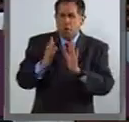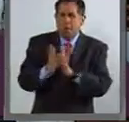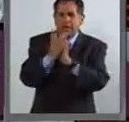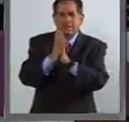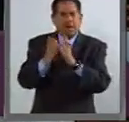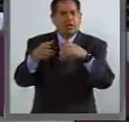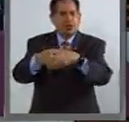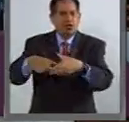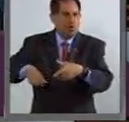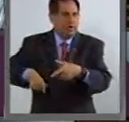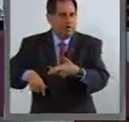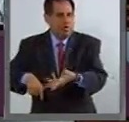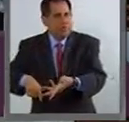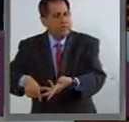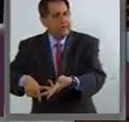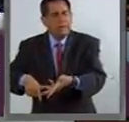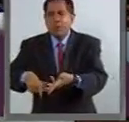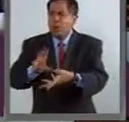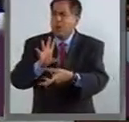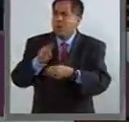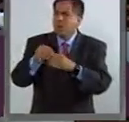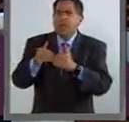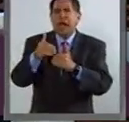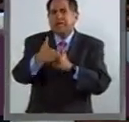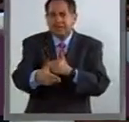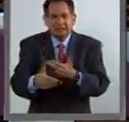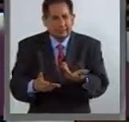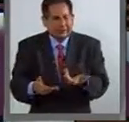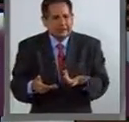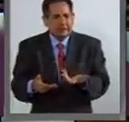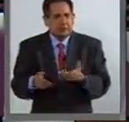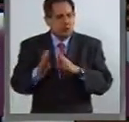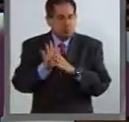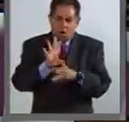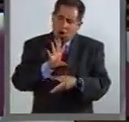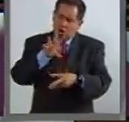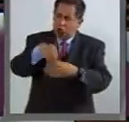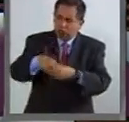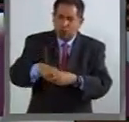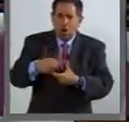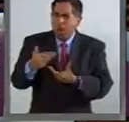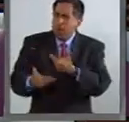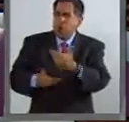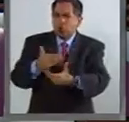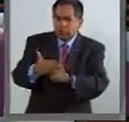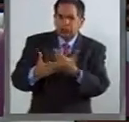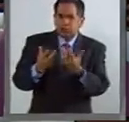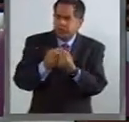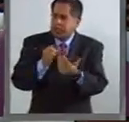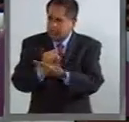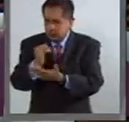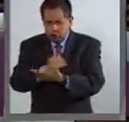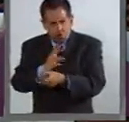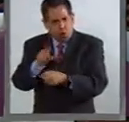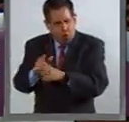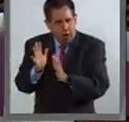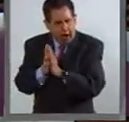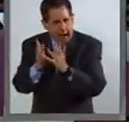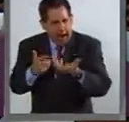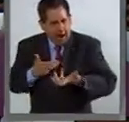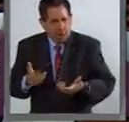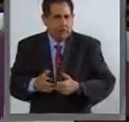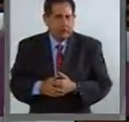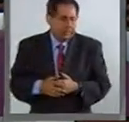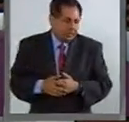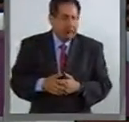participación, es un paso más en el que te involucras en el proceso de toma de decisiones. Una de las